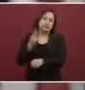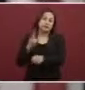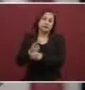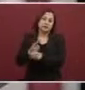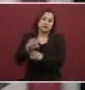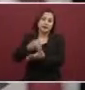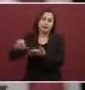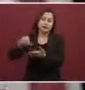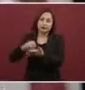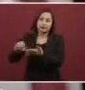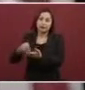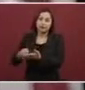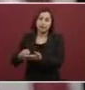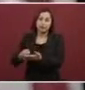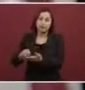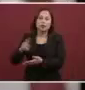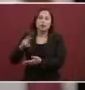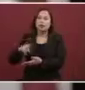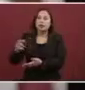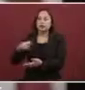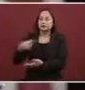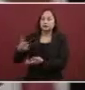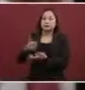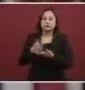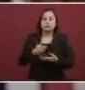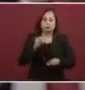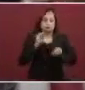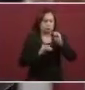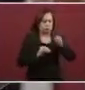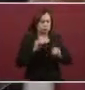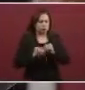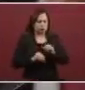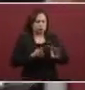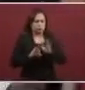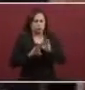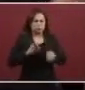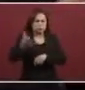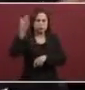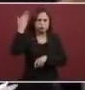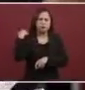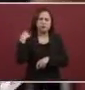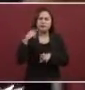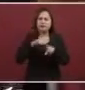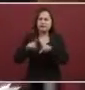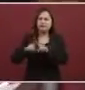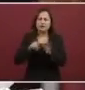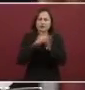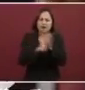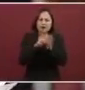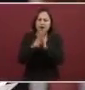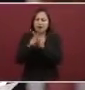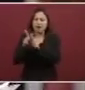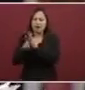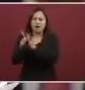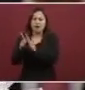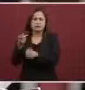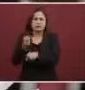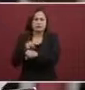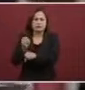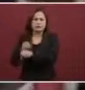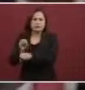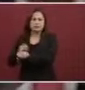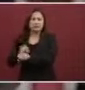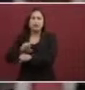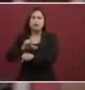empresa un fuerte costo de realización de más de 200 cápsulas semanales que finalmente nos fueron liquidadas en